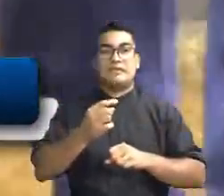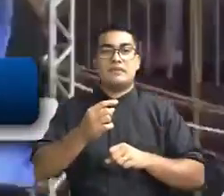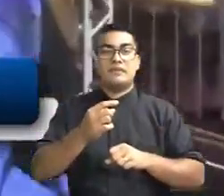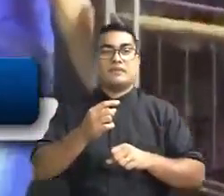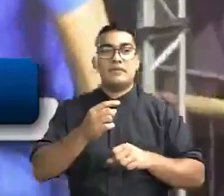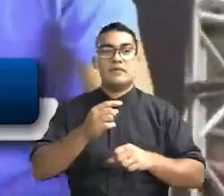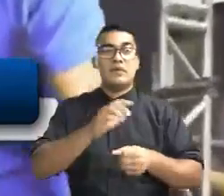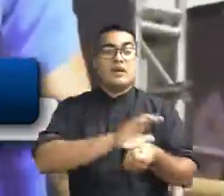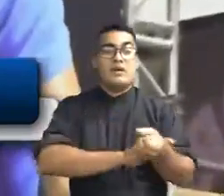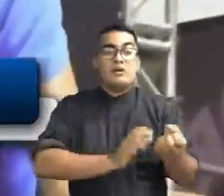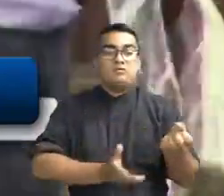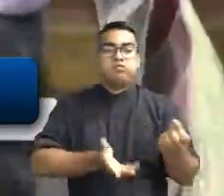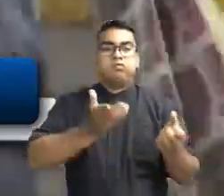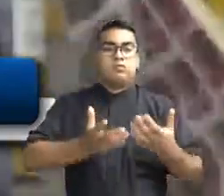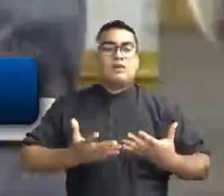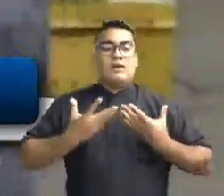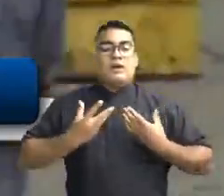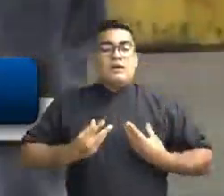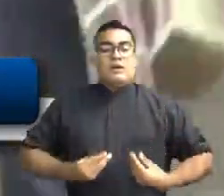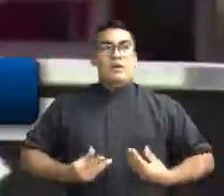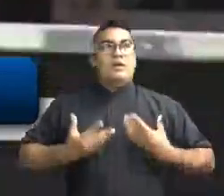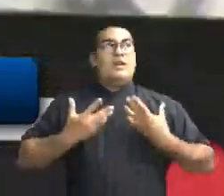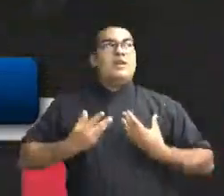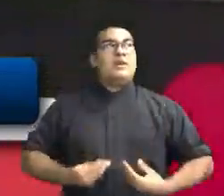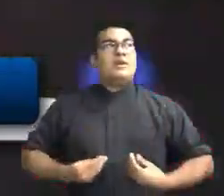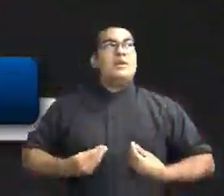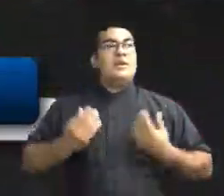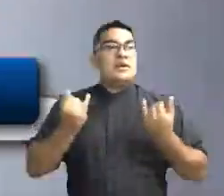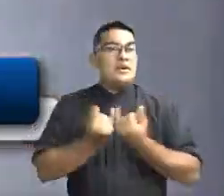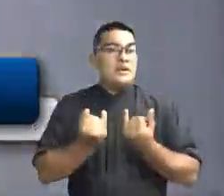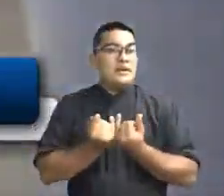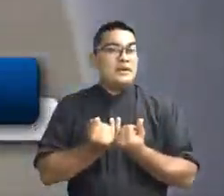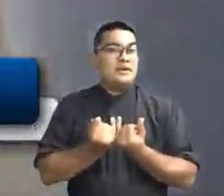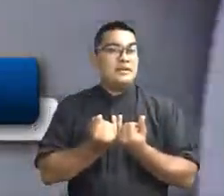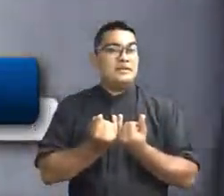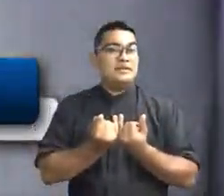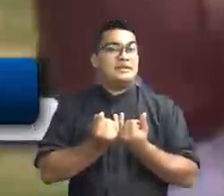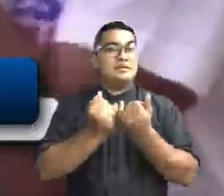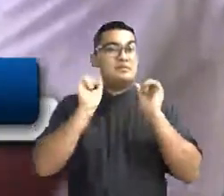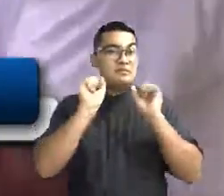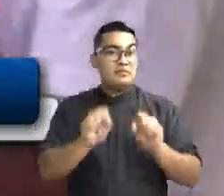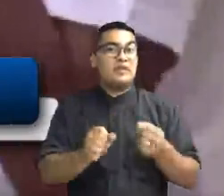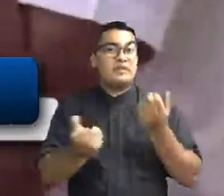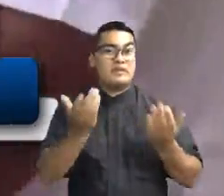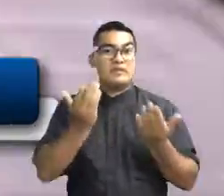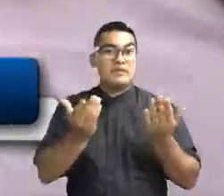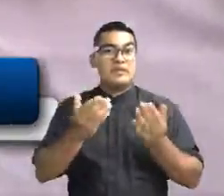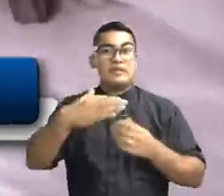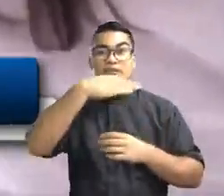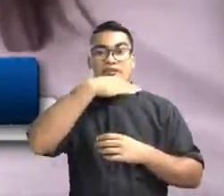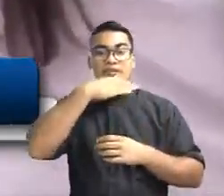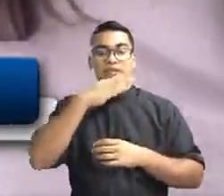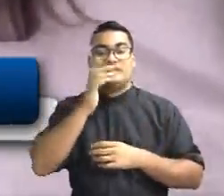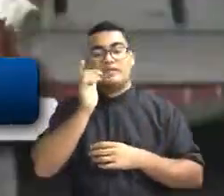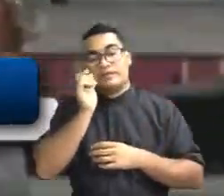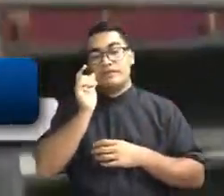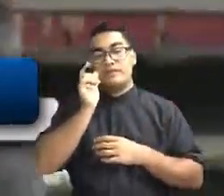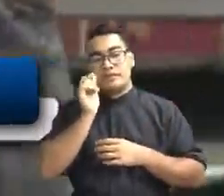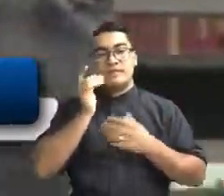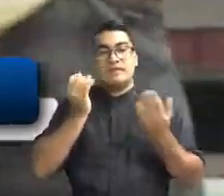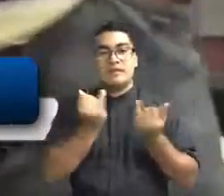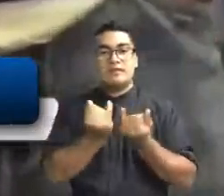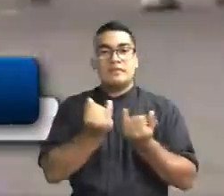pulmonar. La arteria pulmonar está grande, está hipertensa y sí puede tener ya dificultades para dormir, pero la dificultad que tienen es